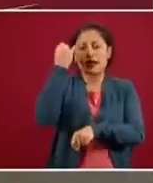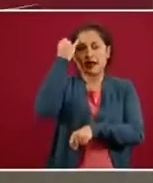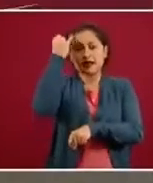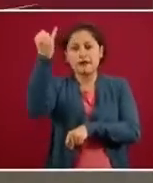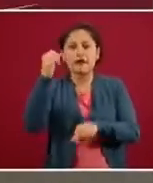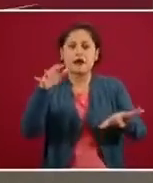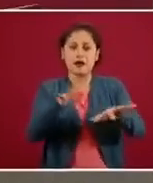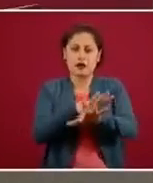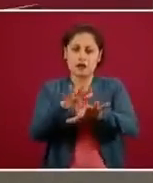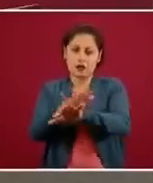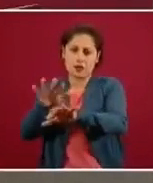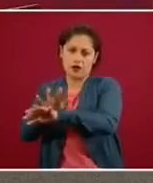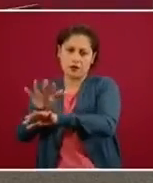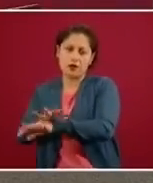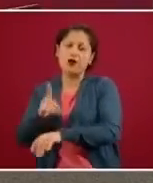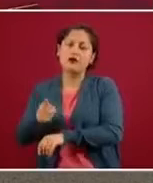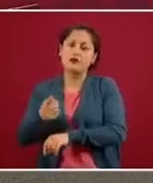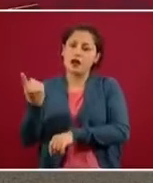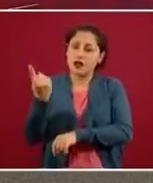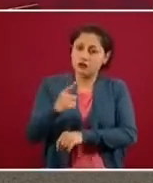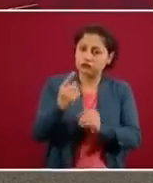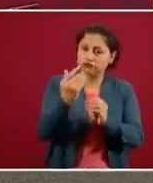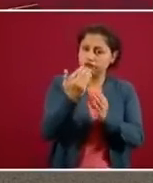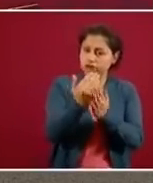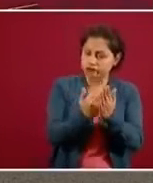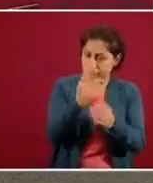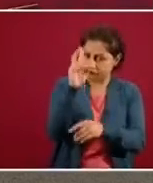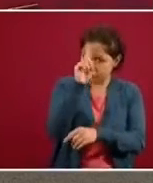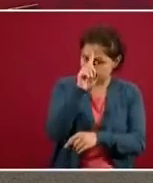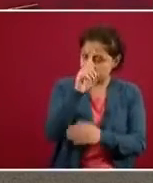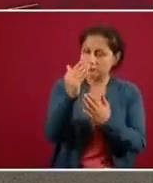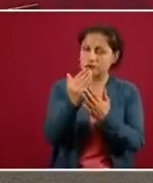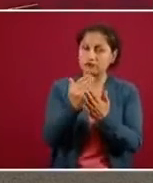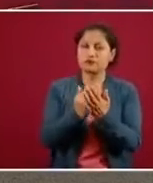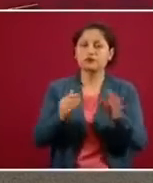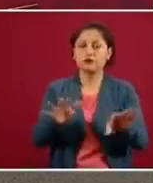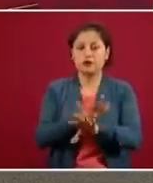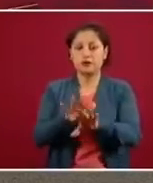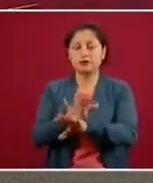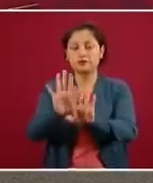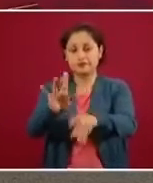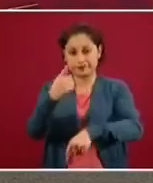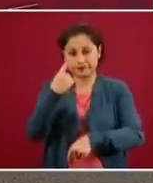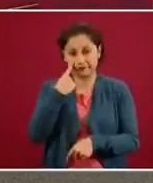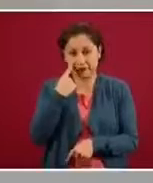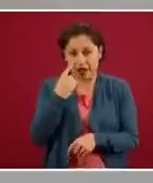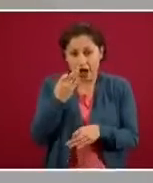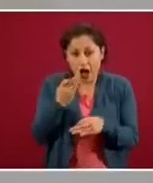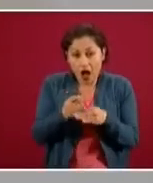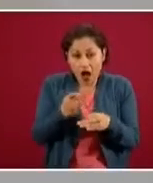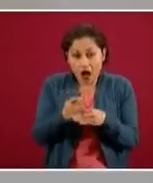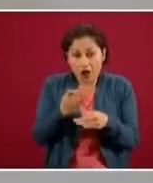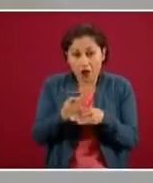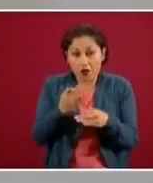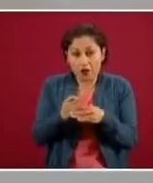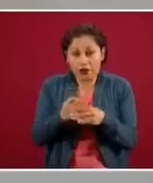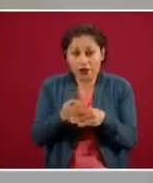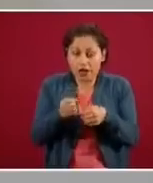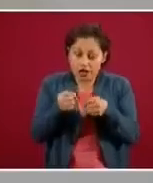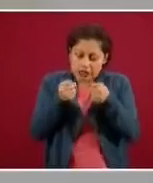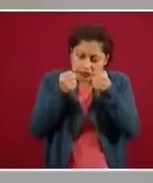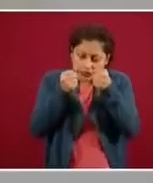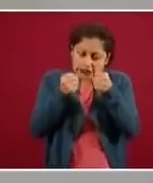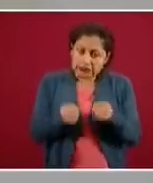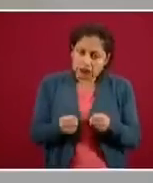este momento no existe evidencia científica suficientemente completa, sólida,